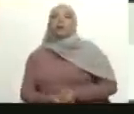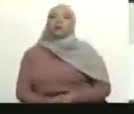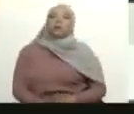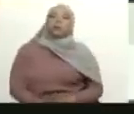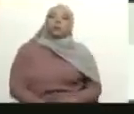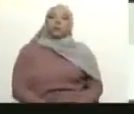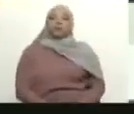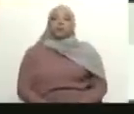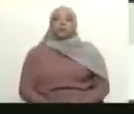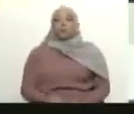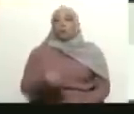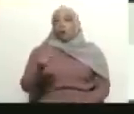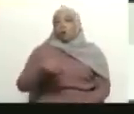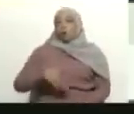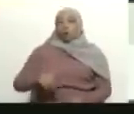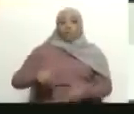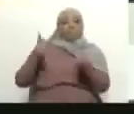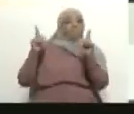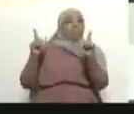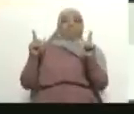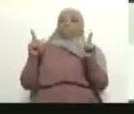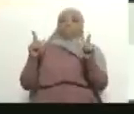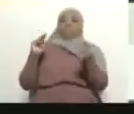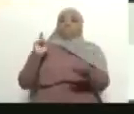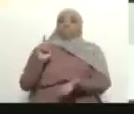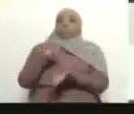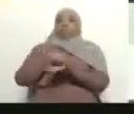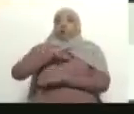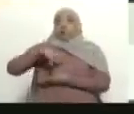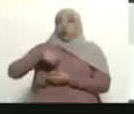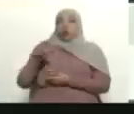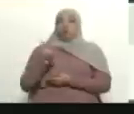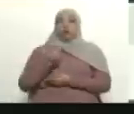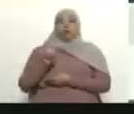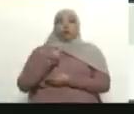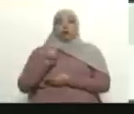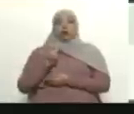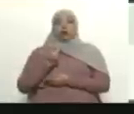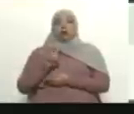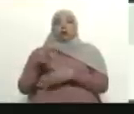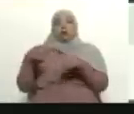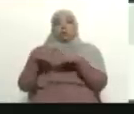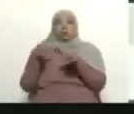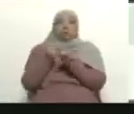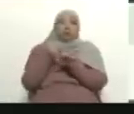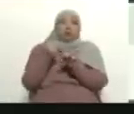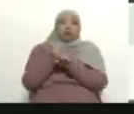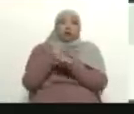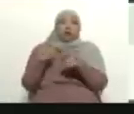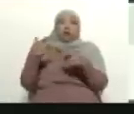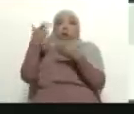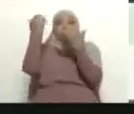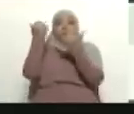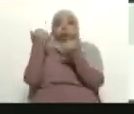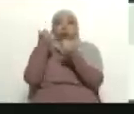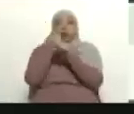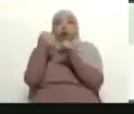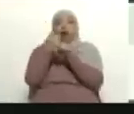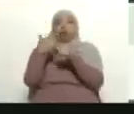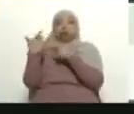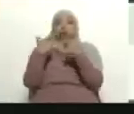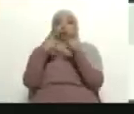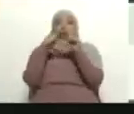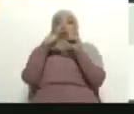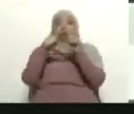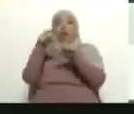No permitiremos la presencia en nuestro territorio de grupos criminales terroristas armados.